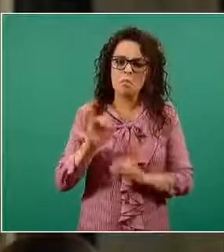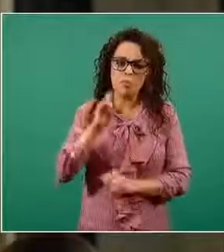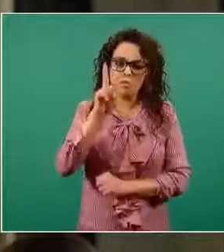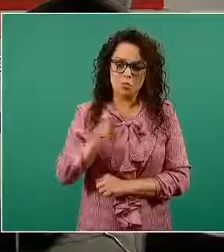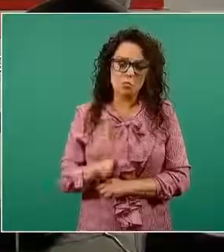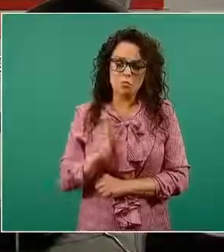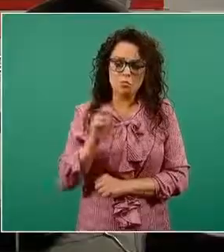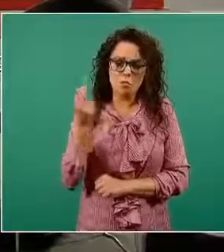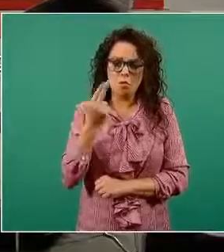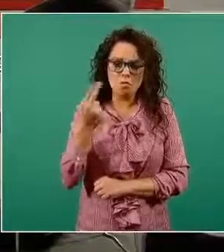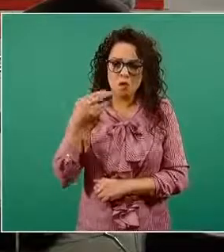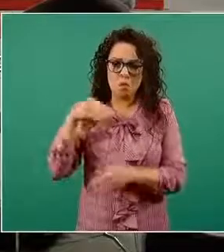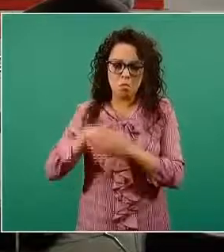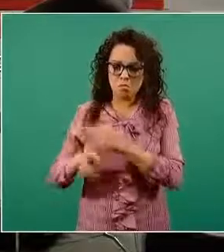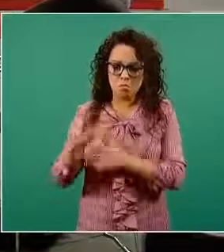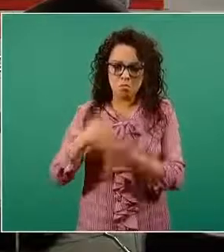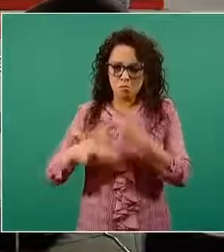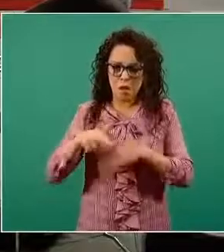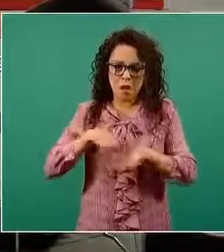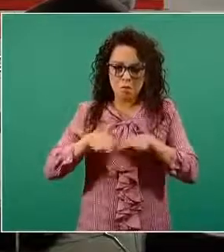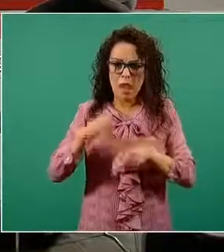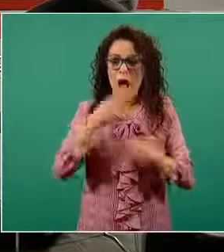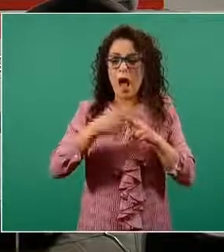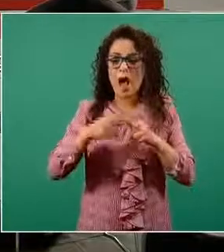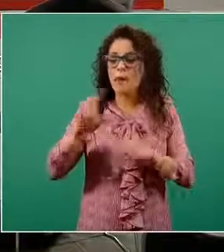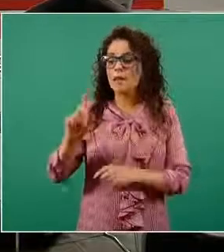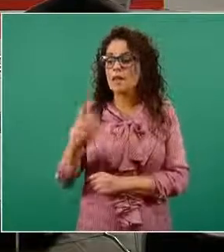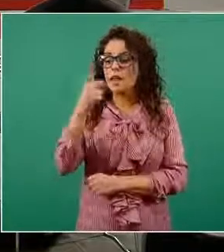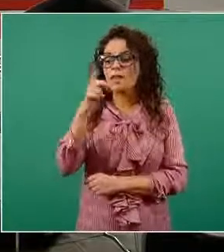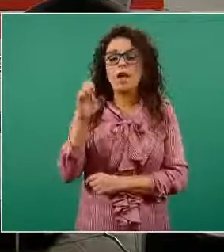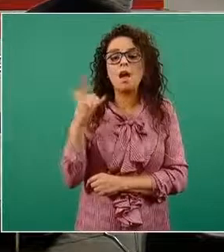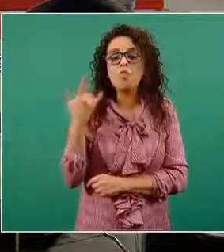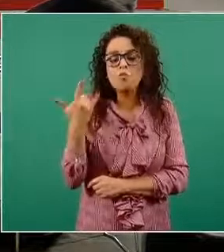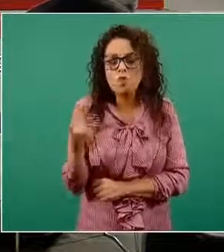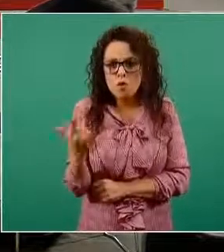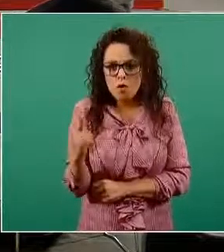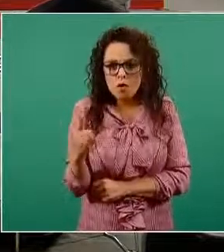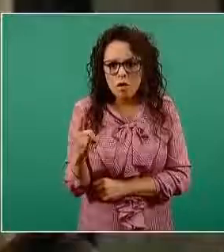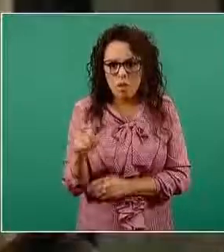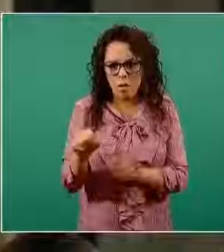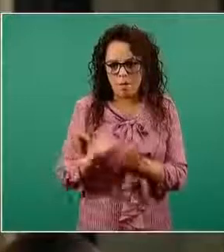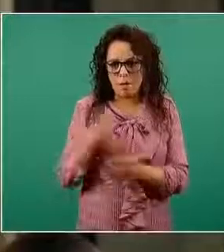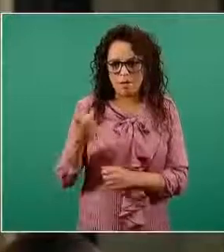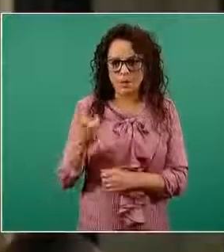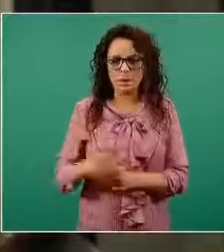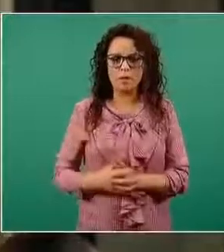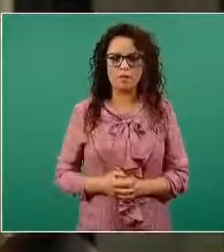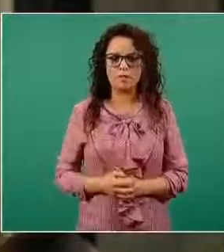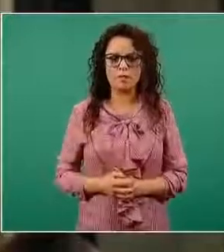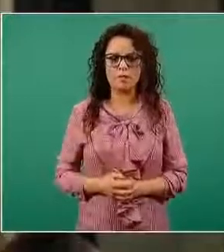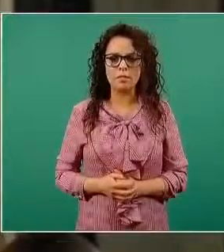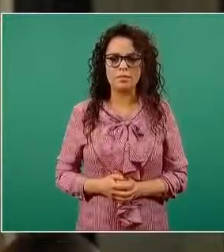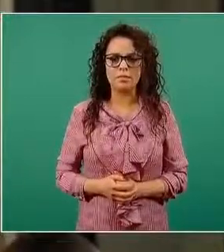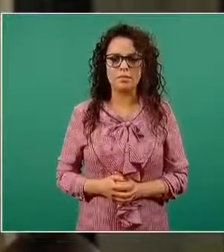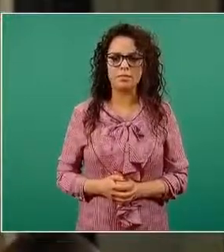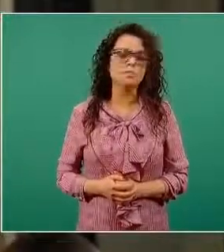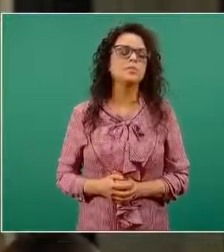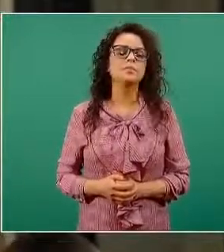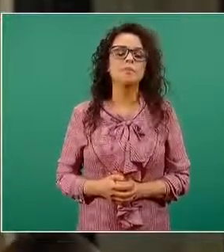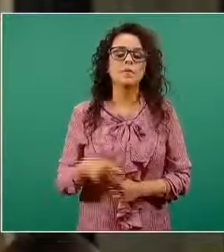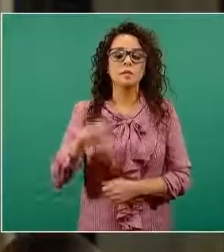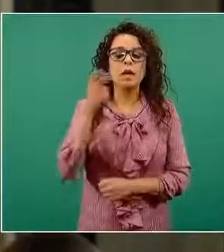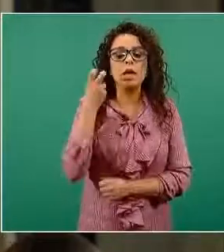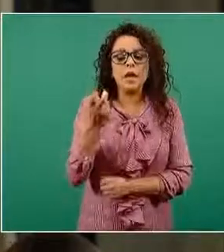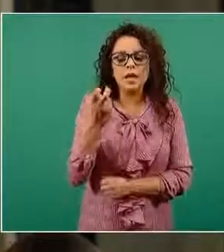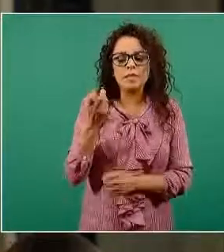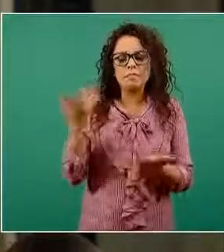regresar y que será hasta el 31 de julio. Se entiende la situación de alguna manera desde cierta perspectiva, sin